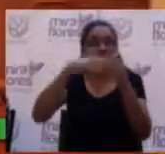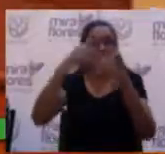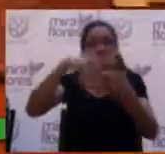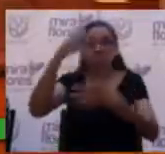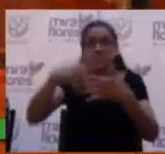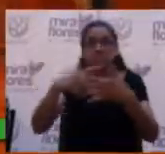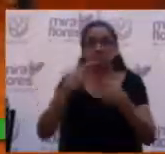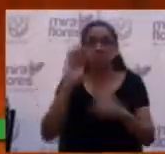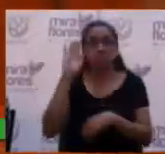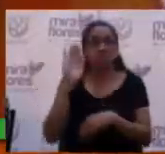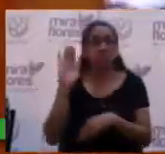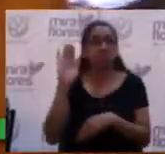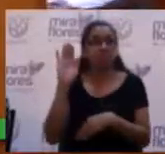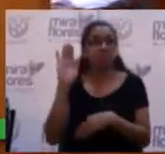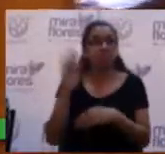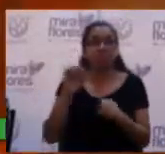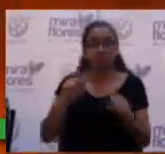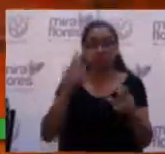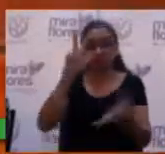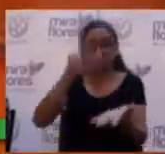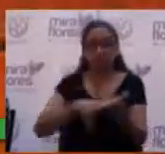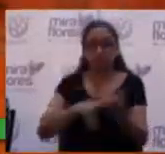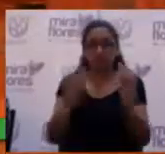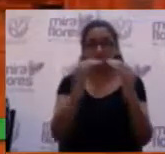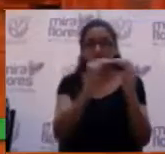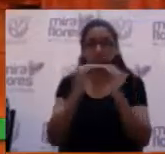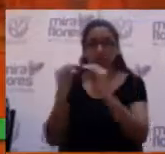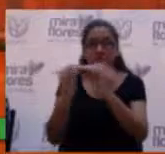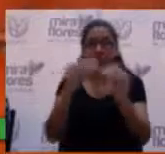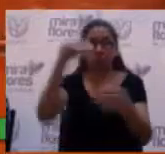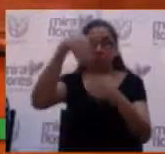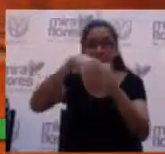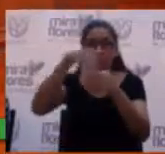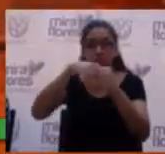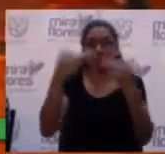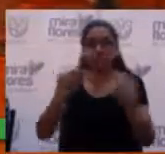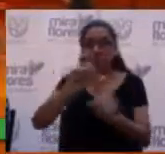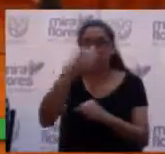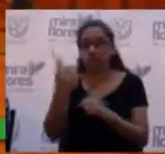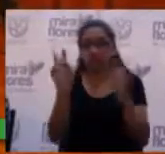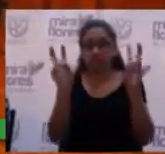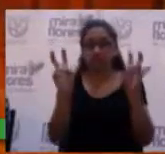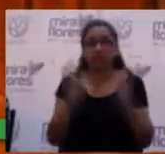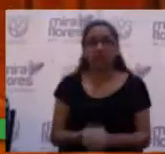expresado en señal de conformidad, se aprueba también por unanimidad de votos. Muchas gracias. Vamos al siguiente punto.